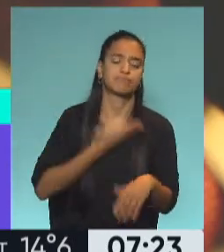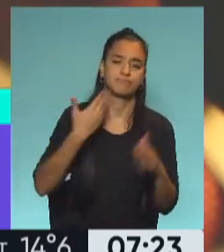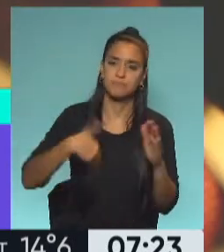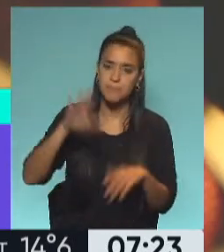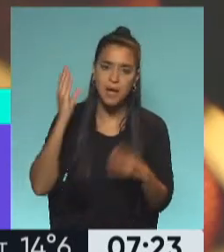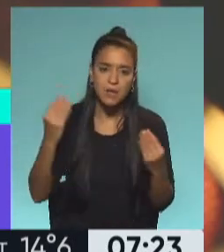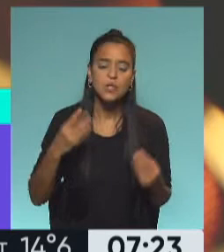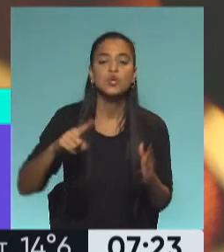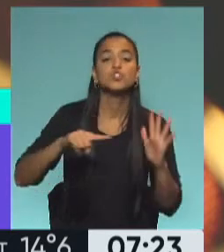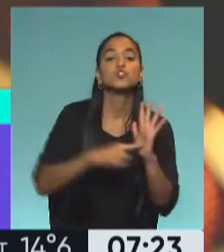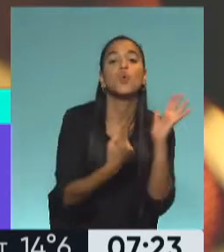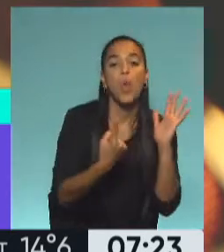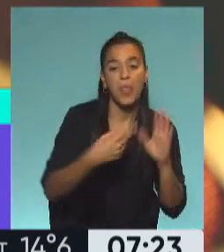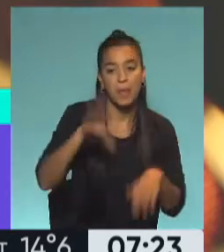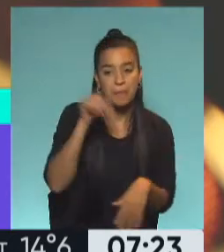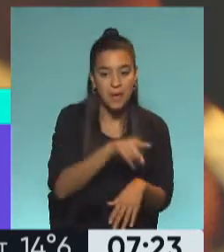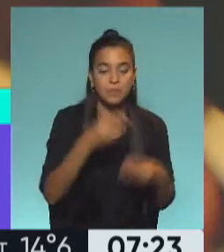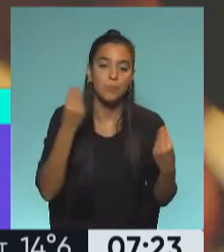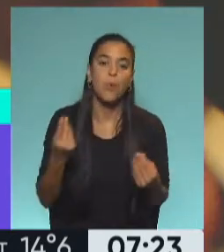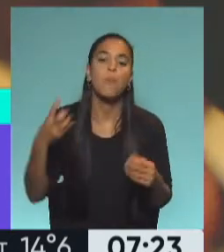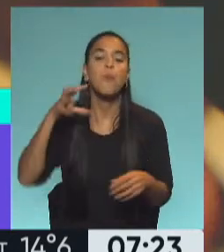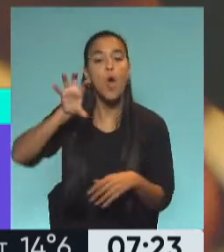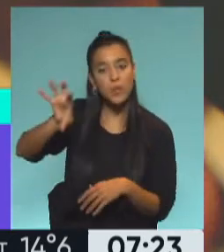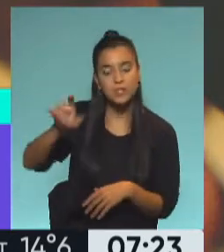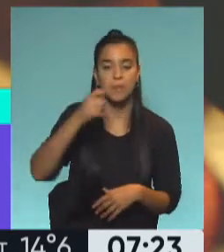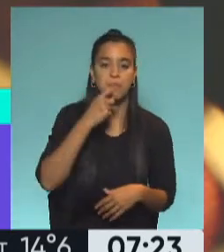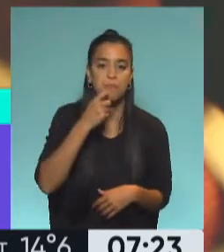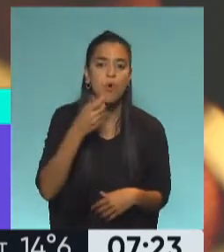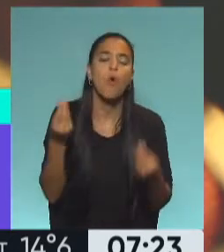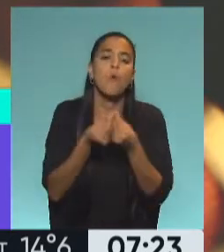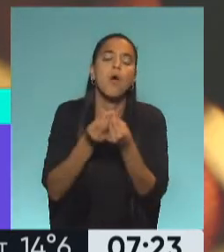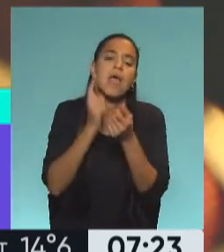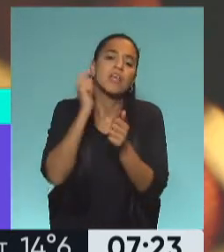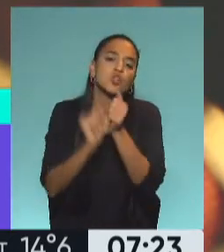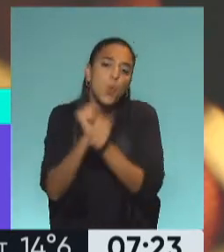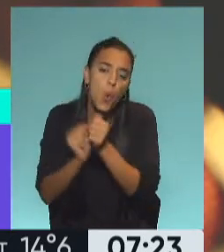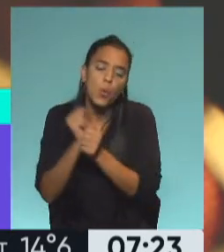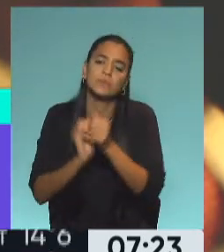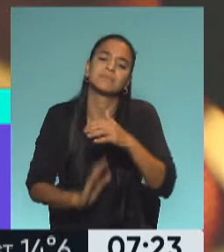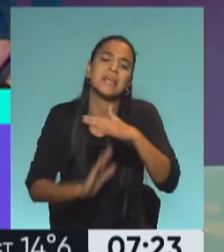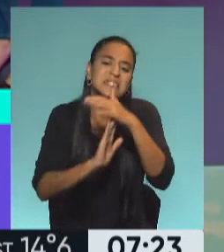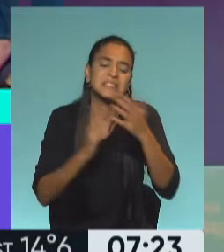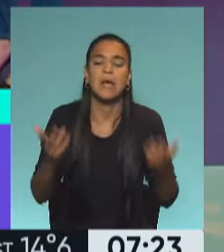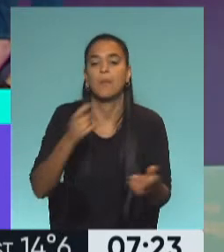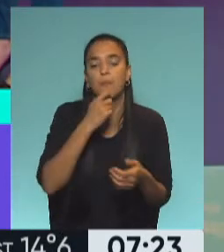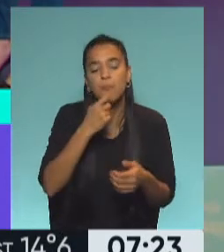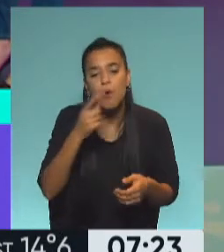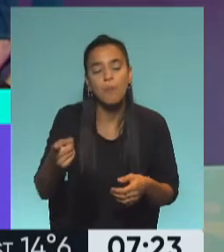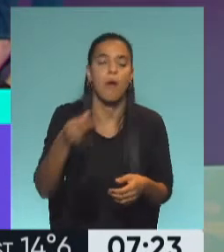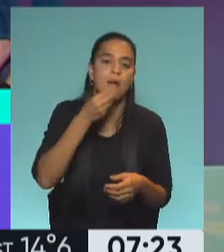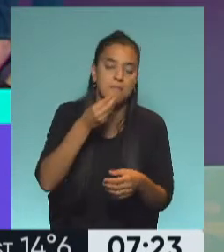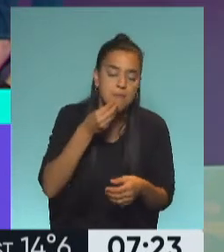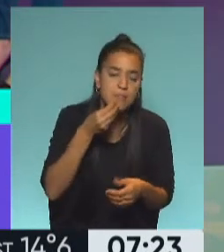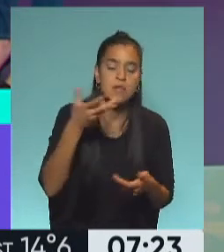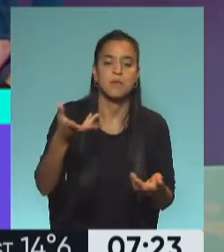todo esto, es en la ciudad de Buenos Aires, porque en provincia, por ejemplo, hay muchas industrias que son esenciales, no sé, la industria